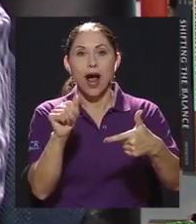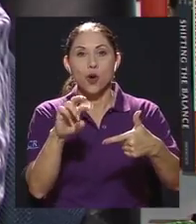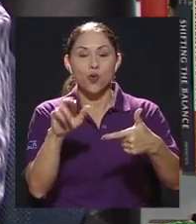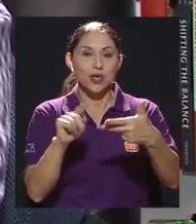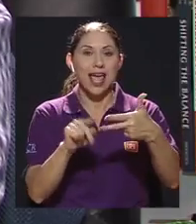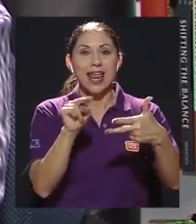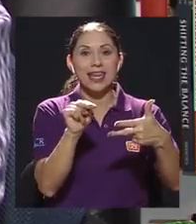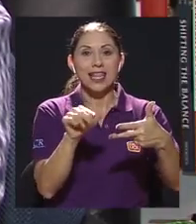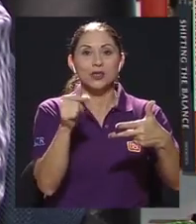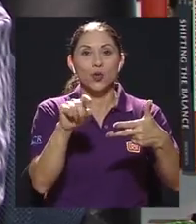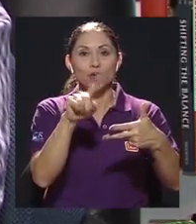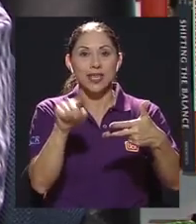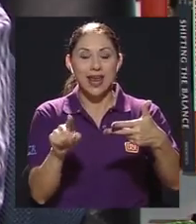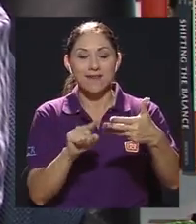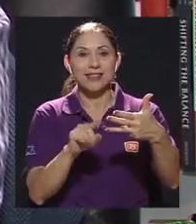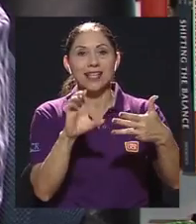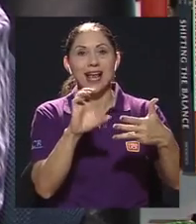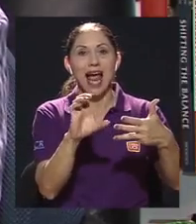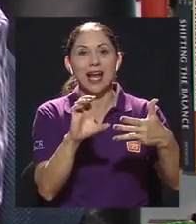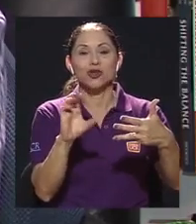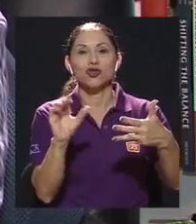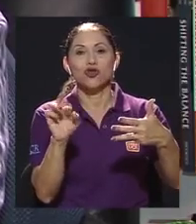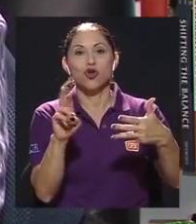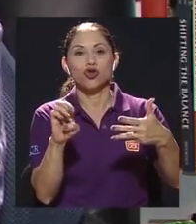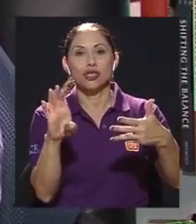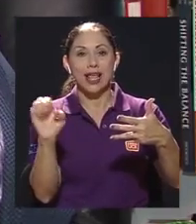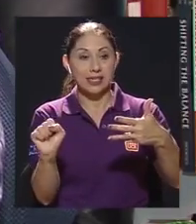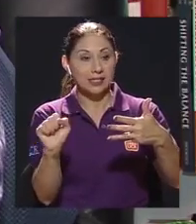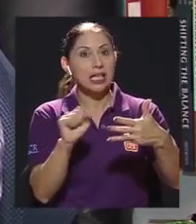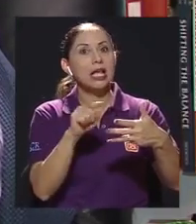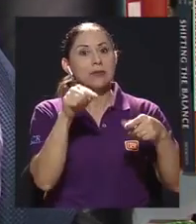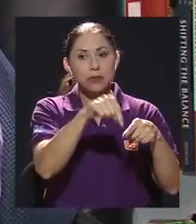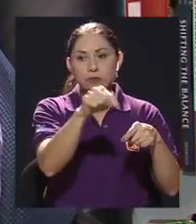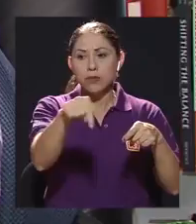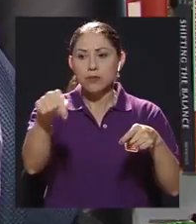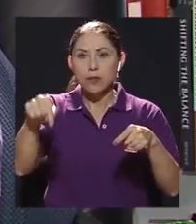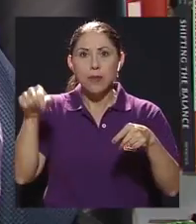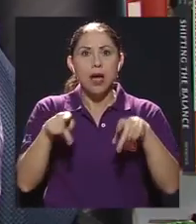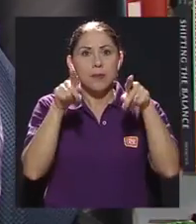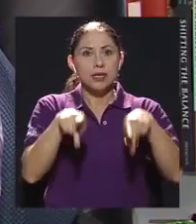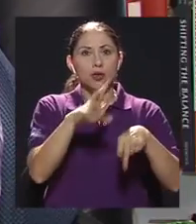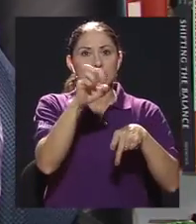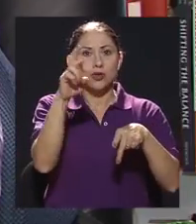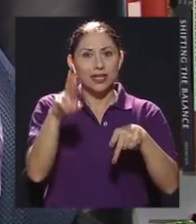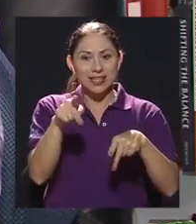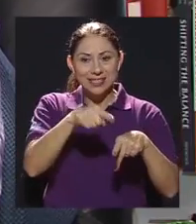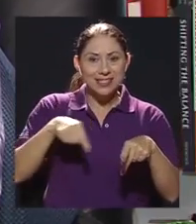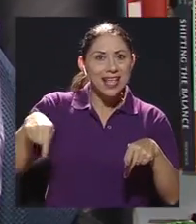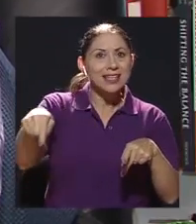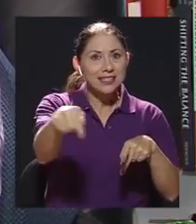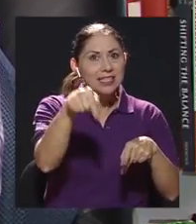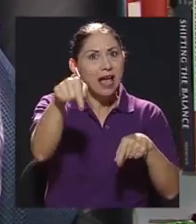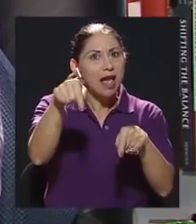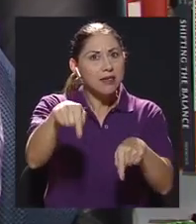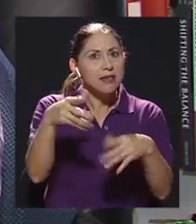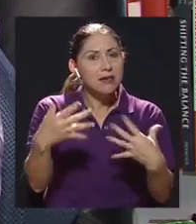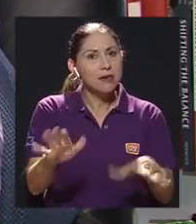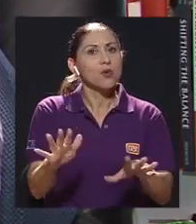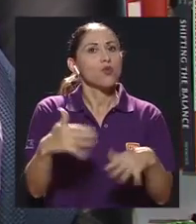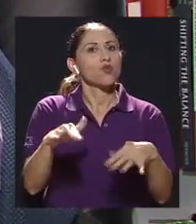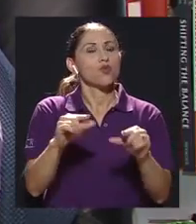Carlos Rosés, había un grupo importante de becarios costarricenses en aquel entonces, y nos